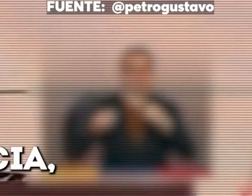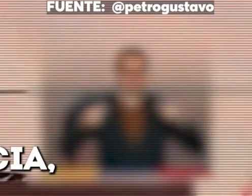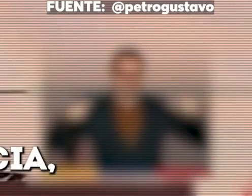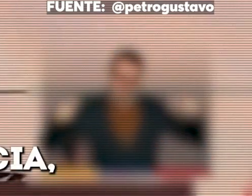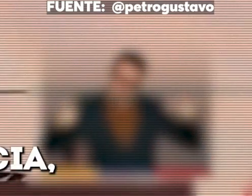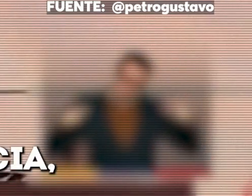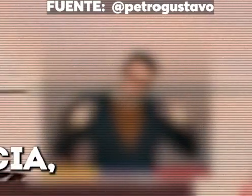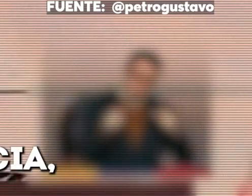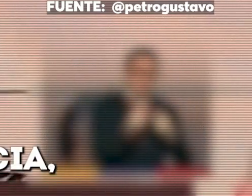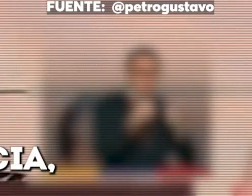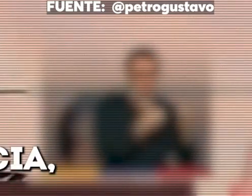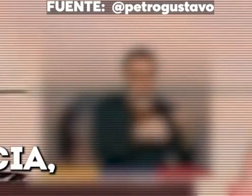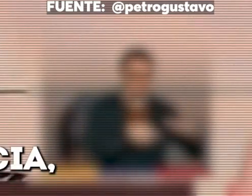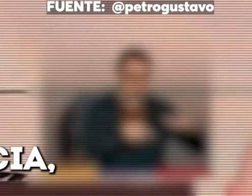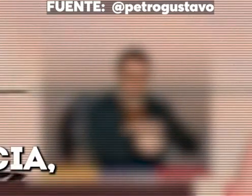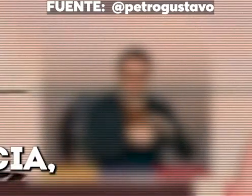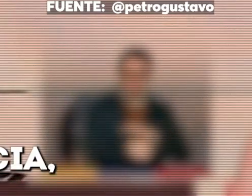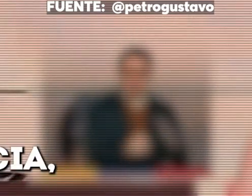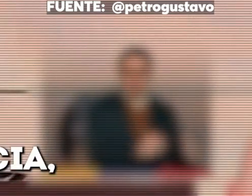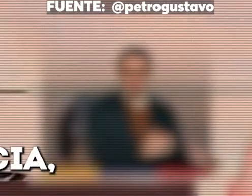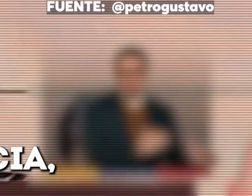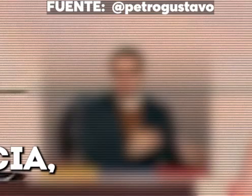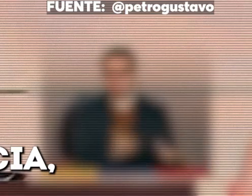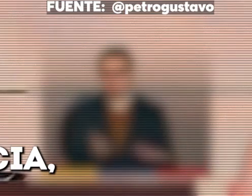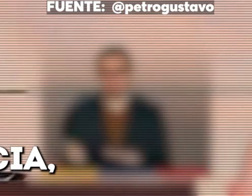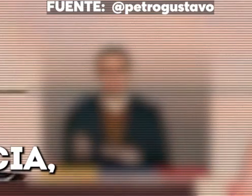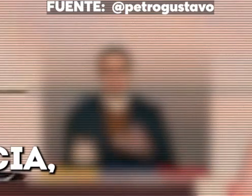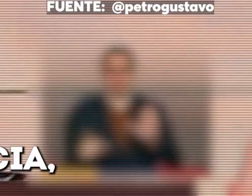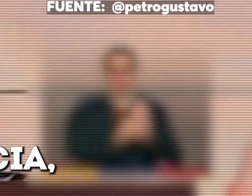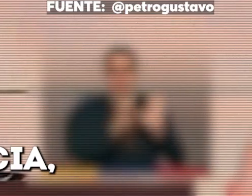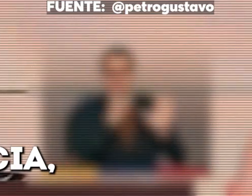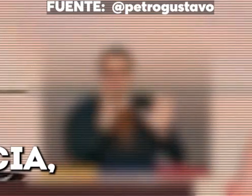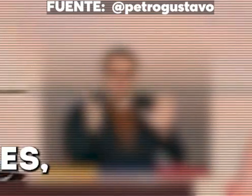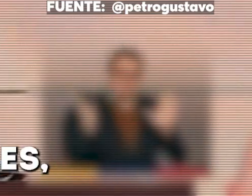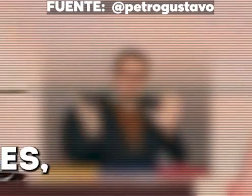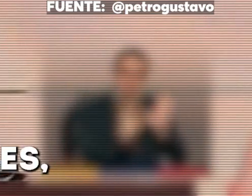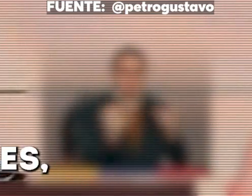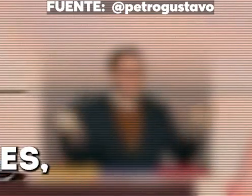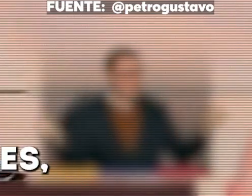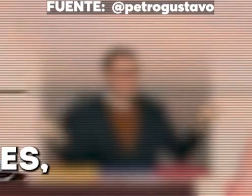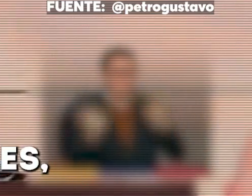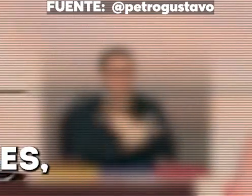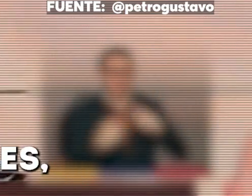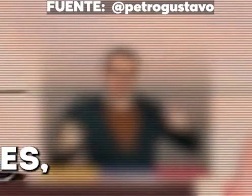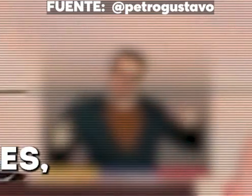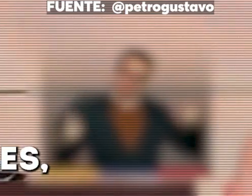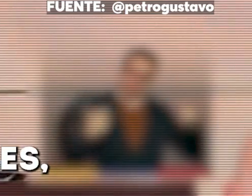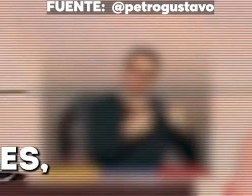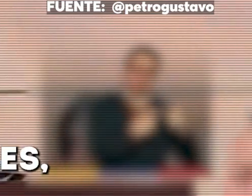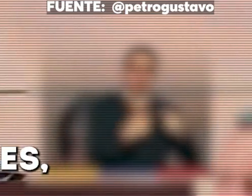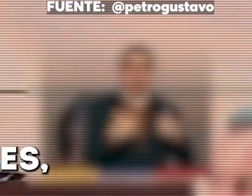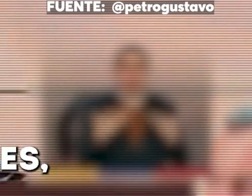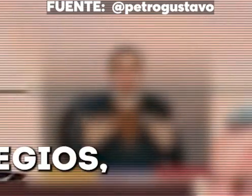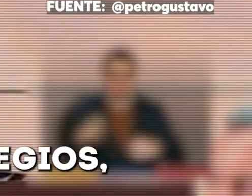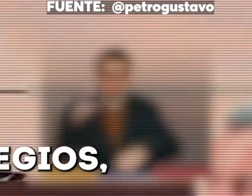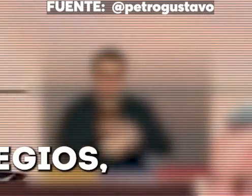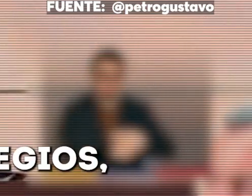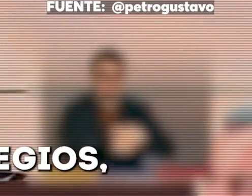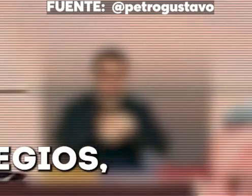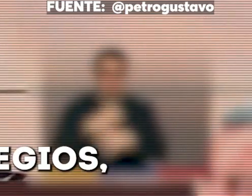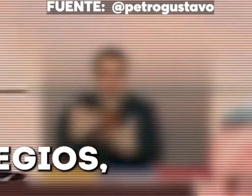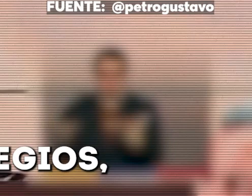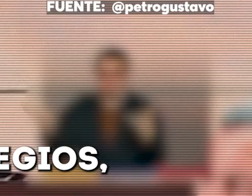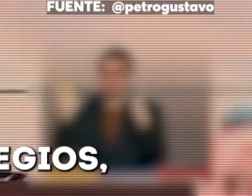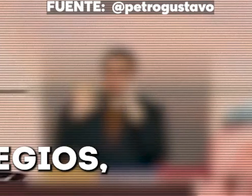esa tasa de homicidios, de criminalidad, de violencia, pero no a partir de cárceles, sino